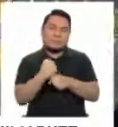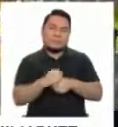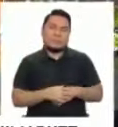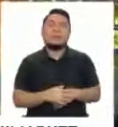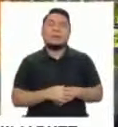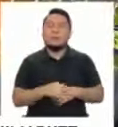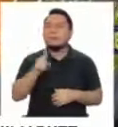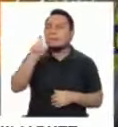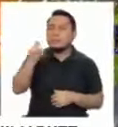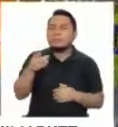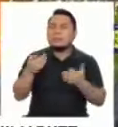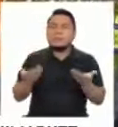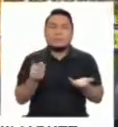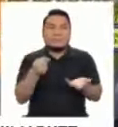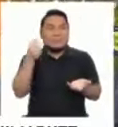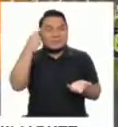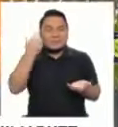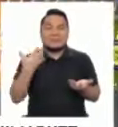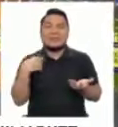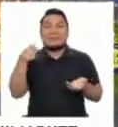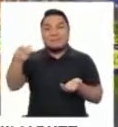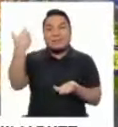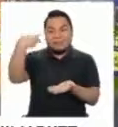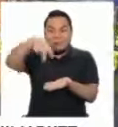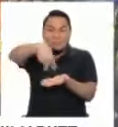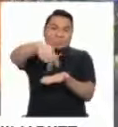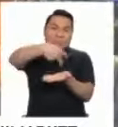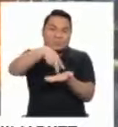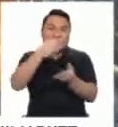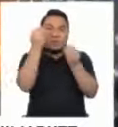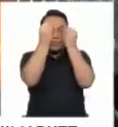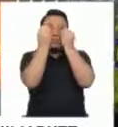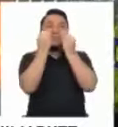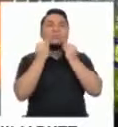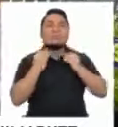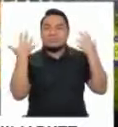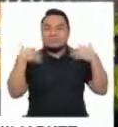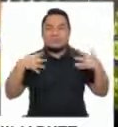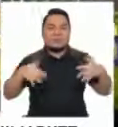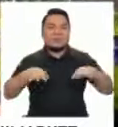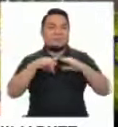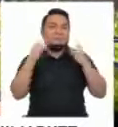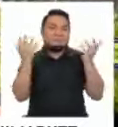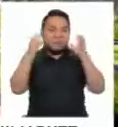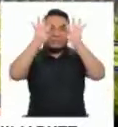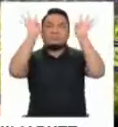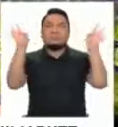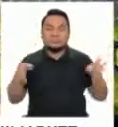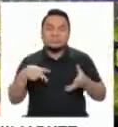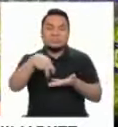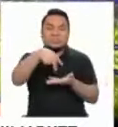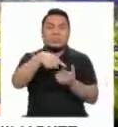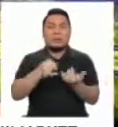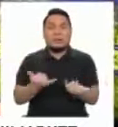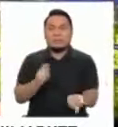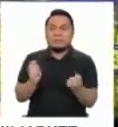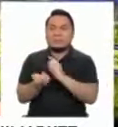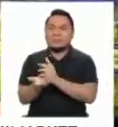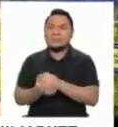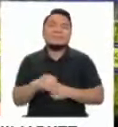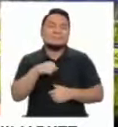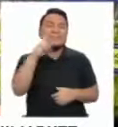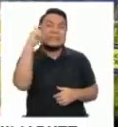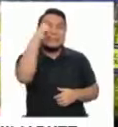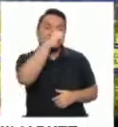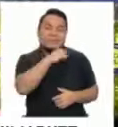de pasarte a otro rubro, de buscar una nueva oportunidad laboral al que te ves obligada? La verdad que fue difícil, pero hay que adaptarse,